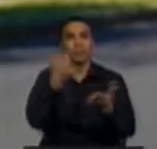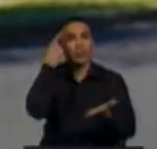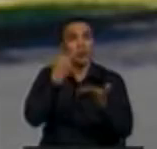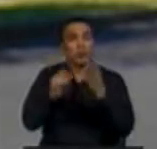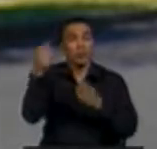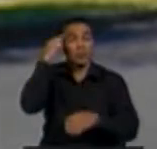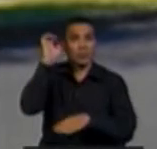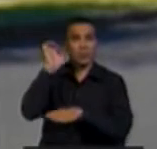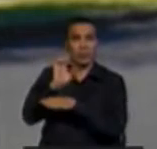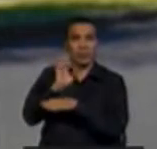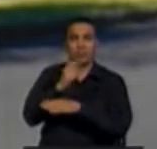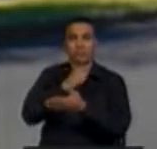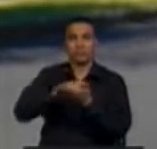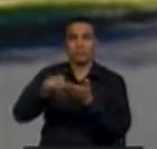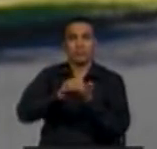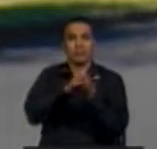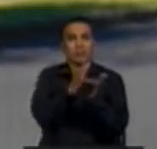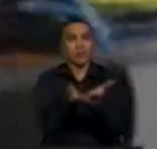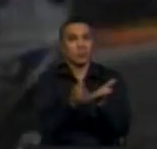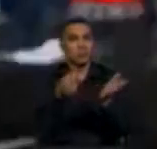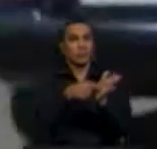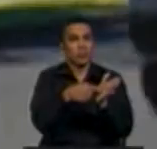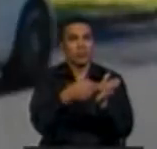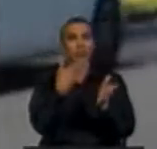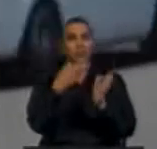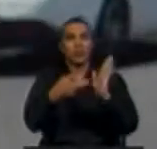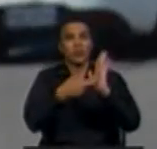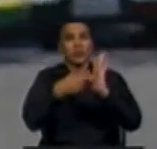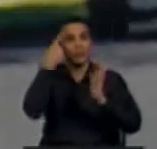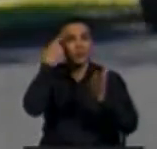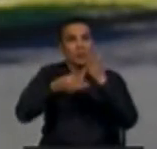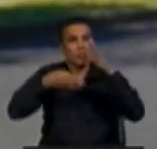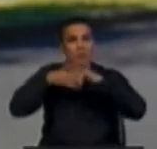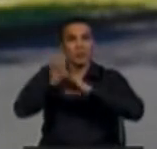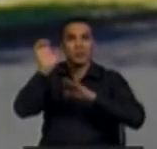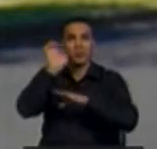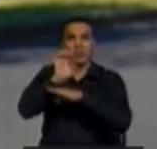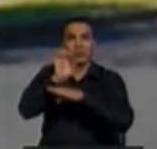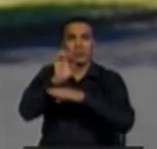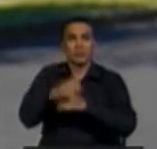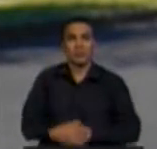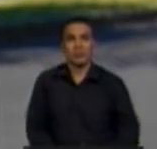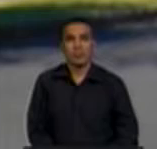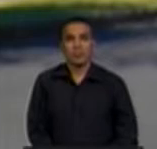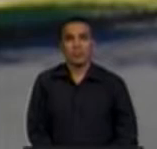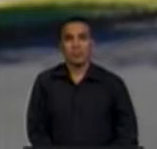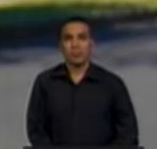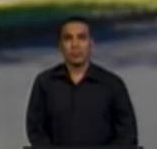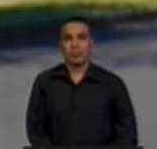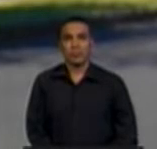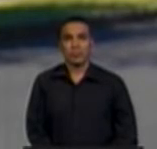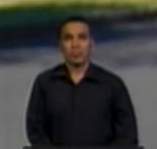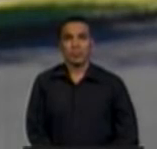Estado ecuatoriano elimine al pasaporte como requisito para ingresar al país. Isaías Cruz, TC Televisión.